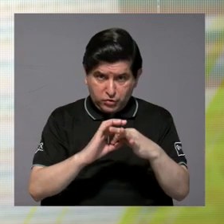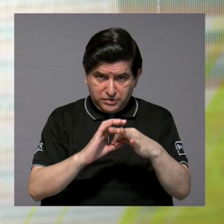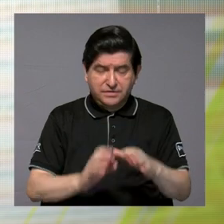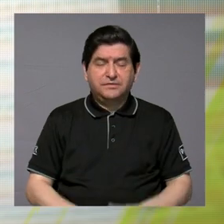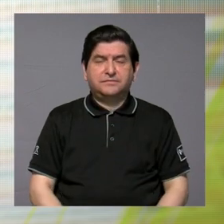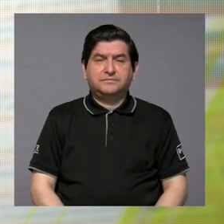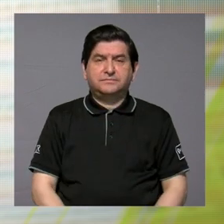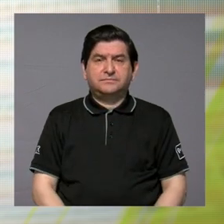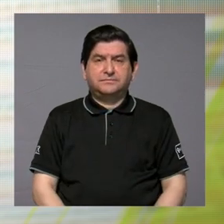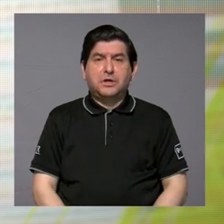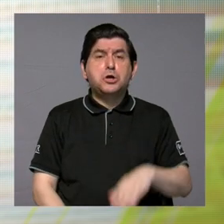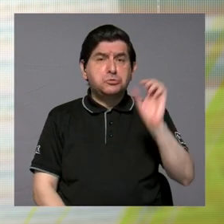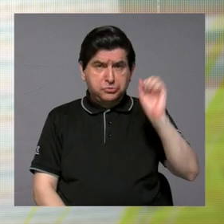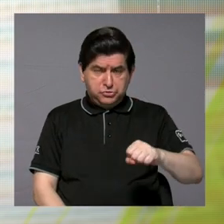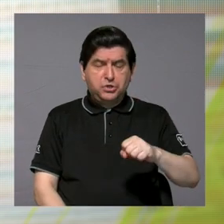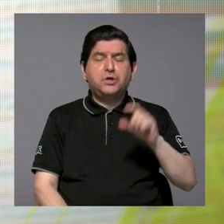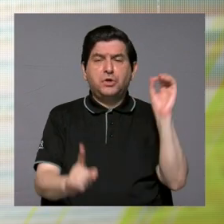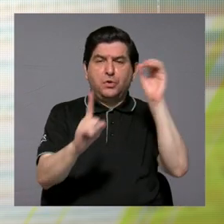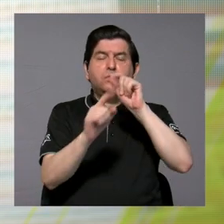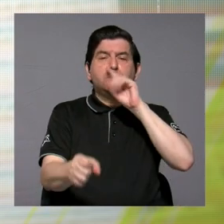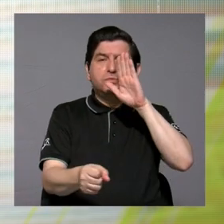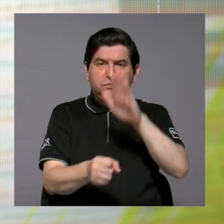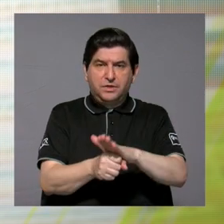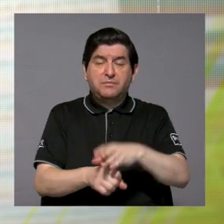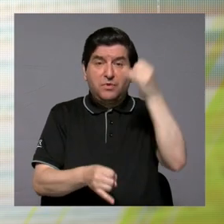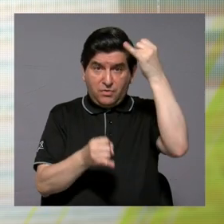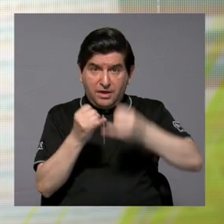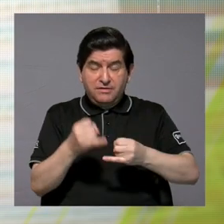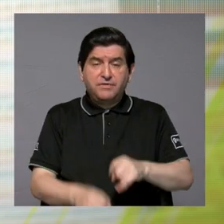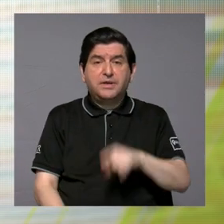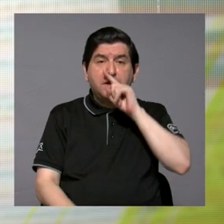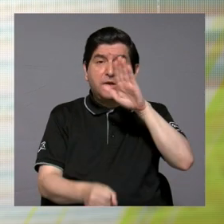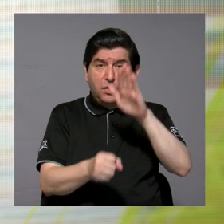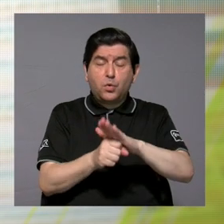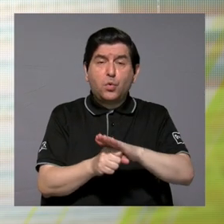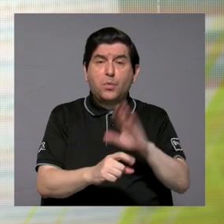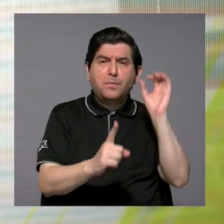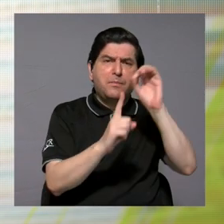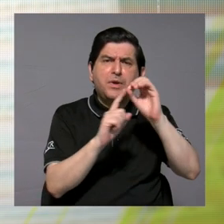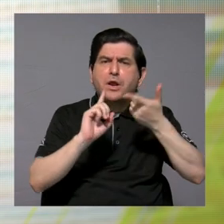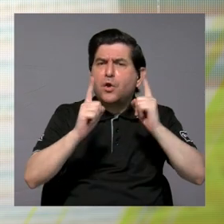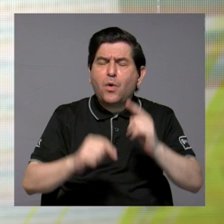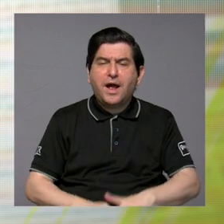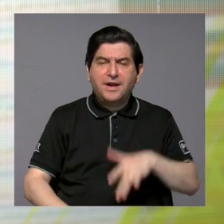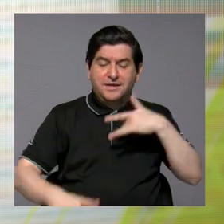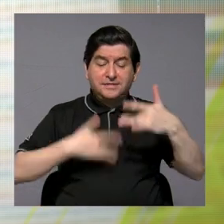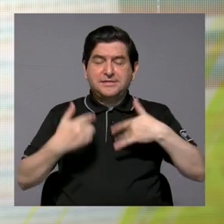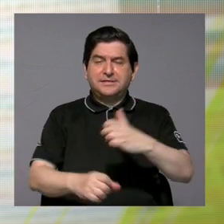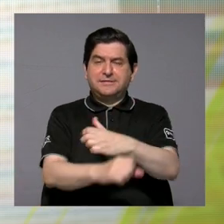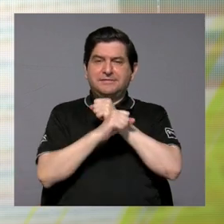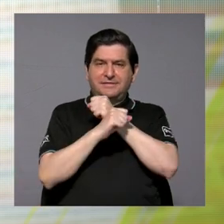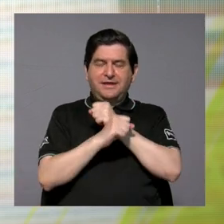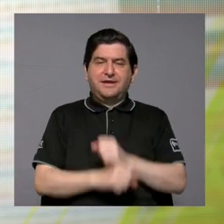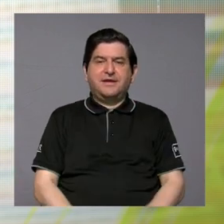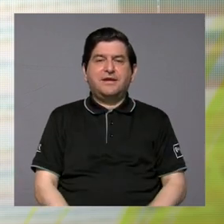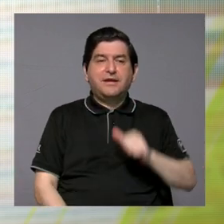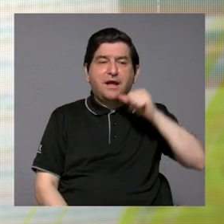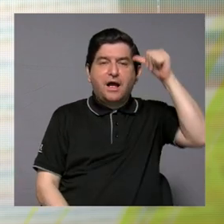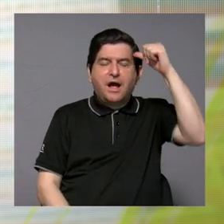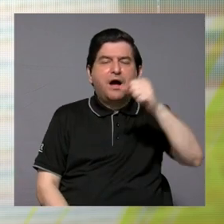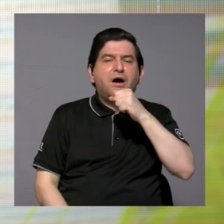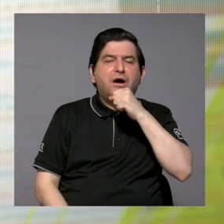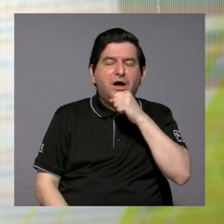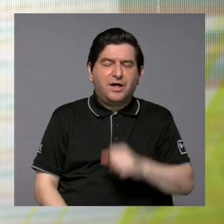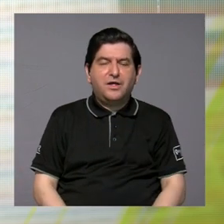coordinadamente articuladamente sí se logra el objetivo al final se está logrando el objetivo que es sentirnos seguros que es cuidar a nuestros